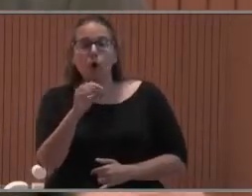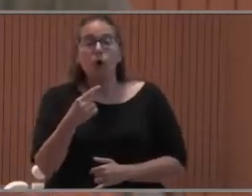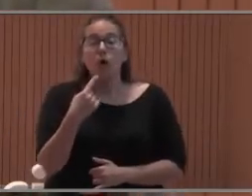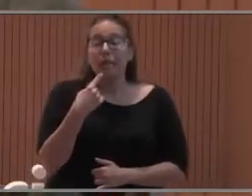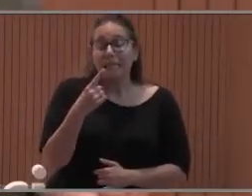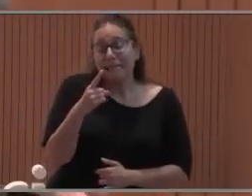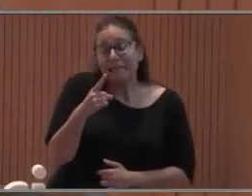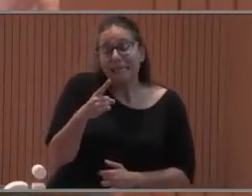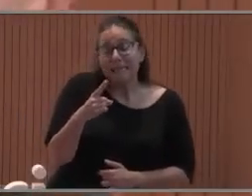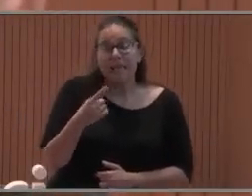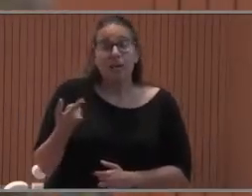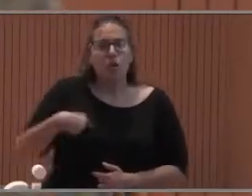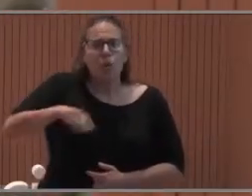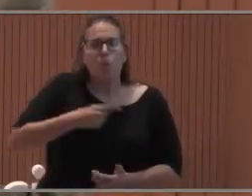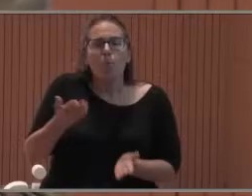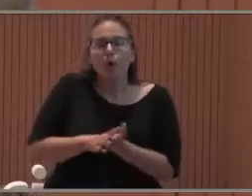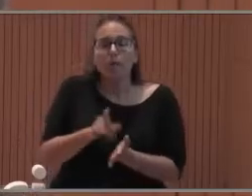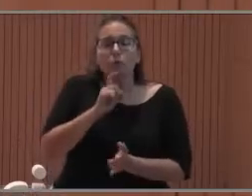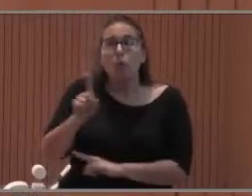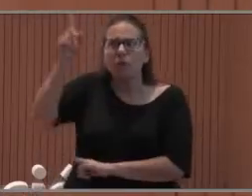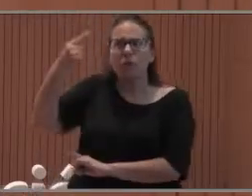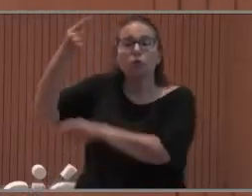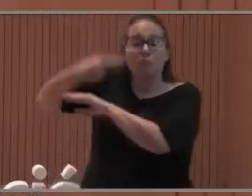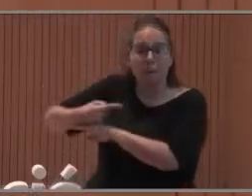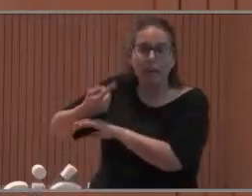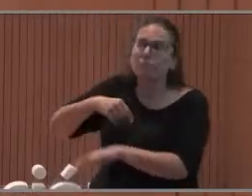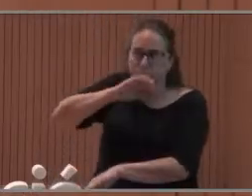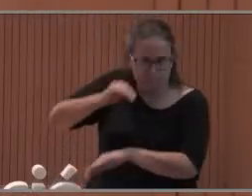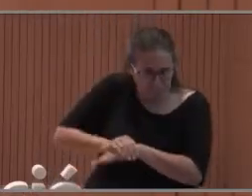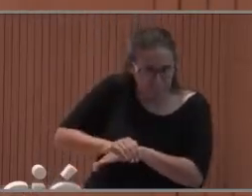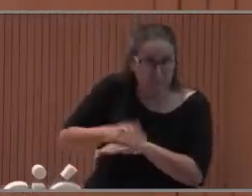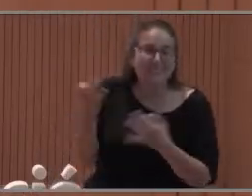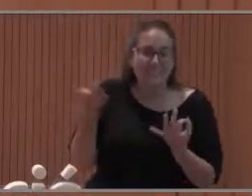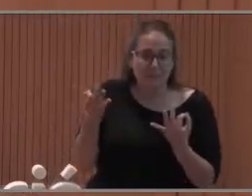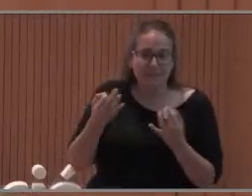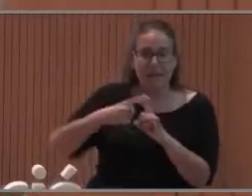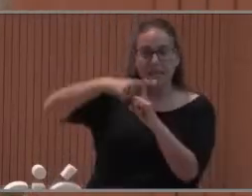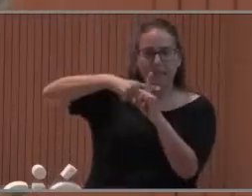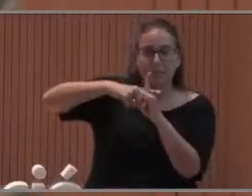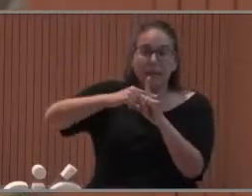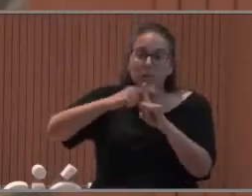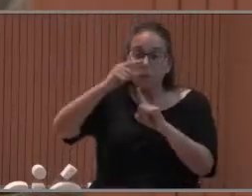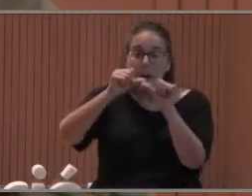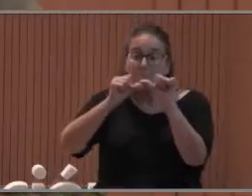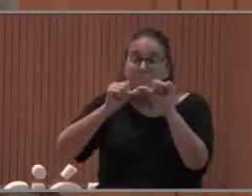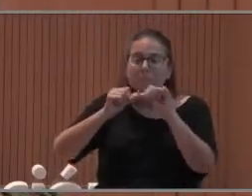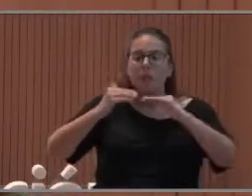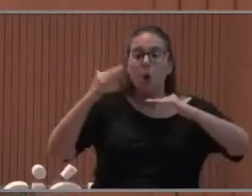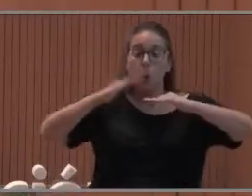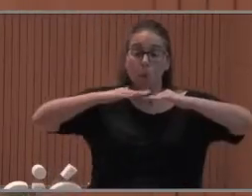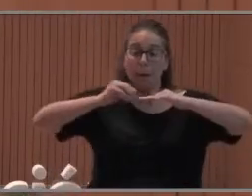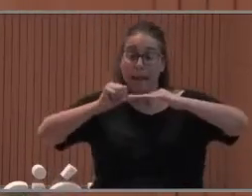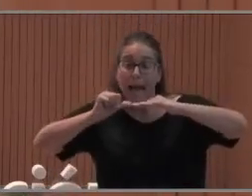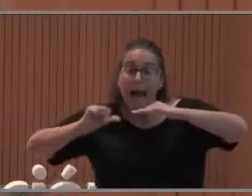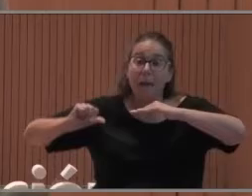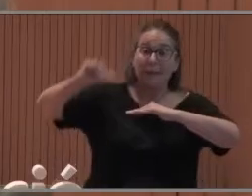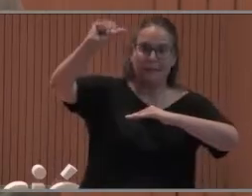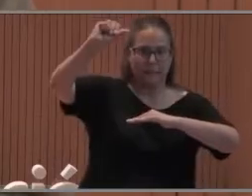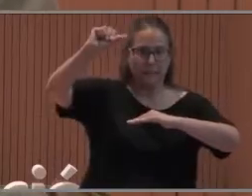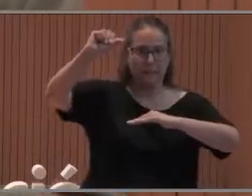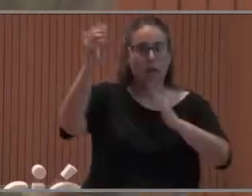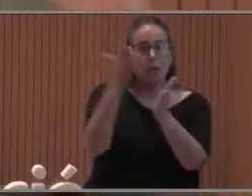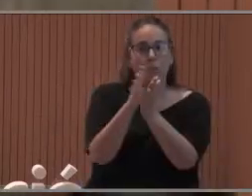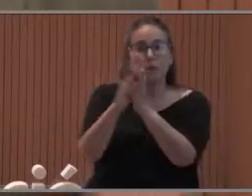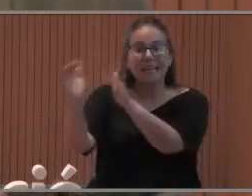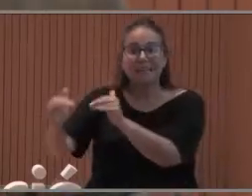manda, dice él, ¿no? Entonces, resulta que cuando hay más temperaturas, a partir de esa temperatura umbral, se incrementa la